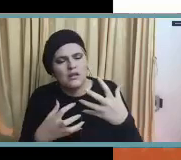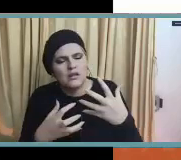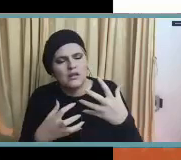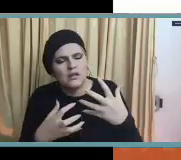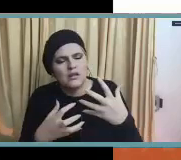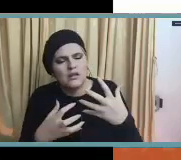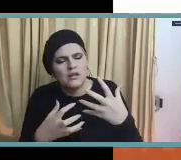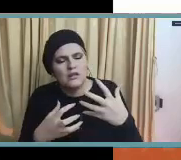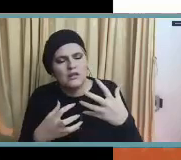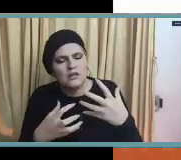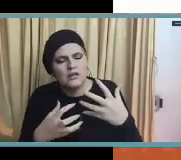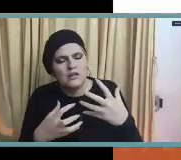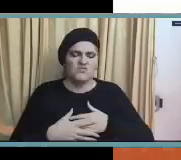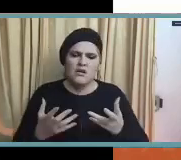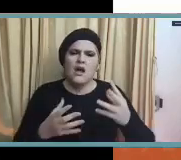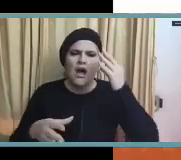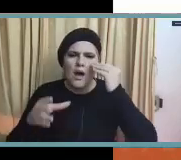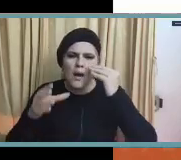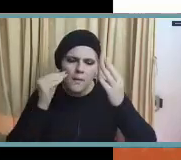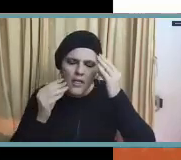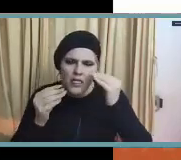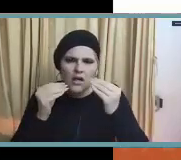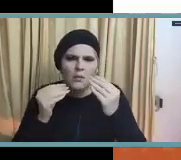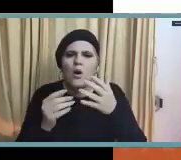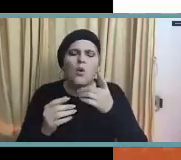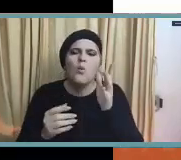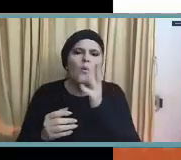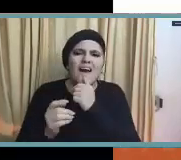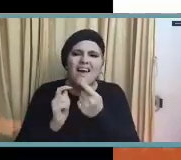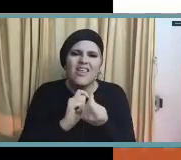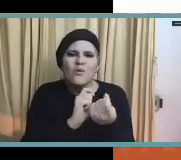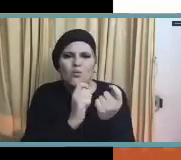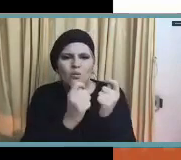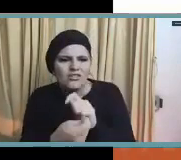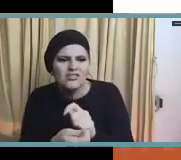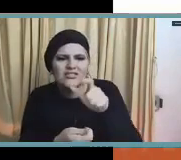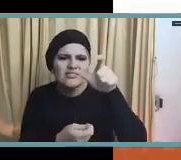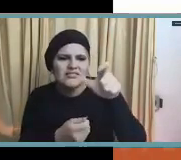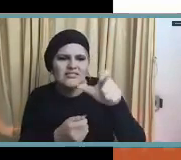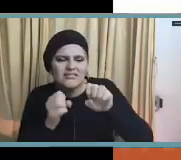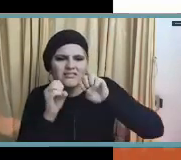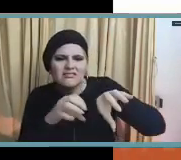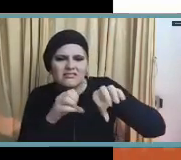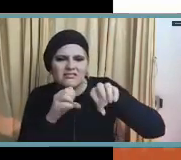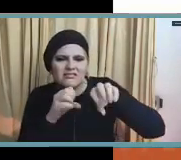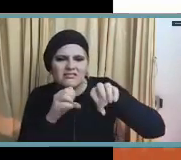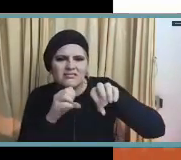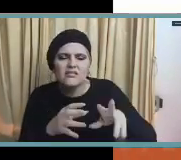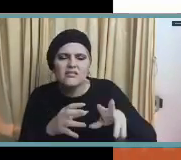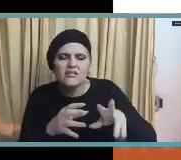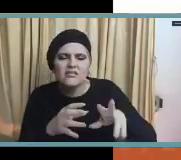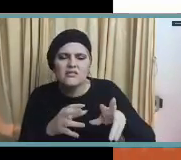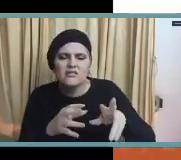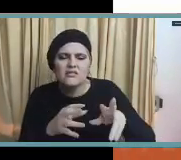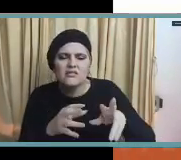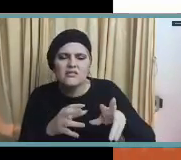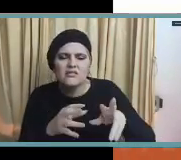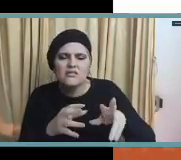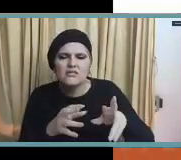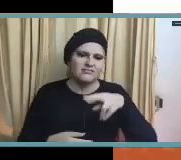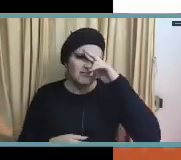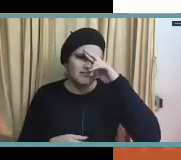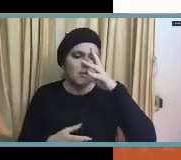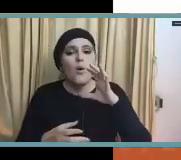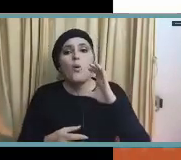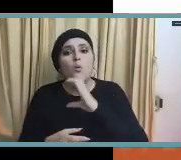hay adecuaciones para enseñarle de un modo distinto a los niños, en las relaciones sociales, porque los compañeros de curso no se les ha